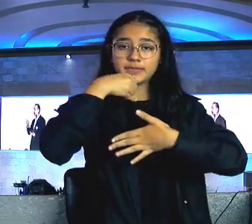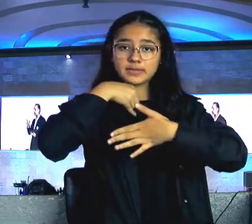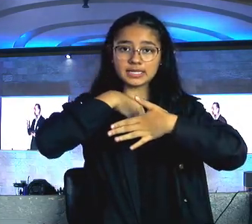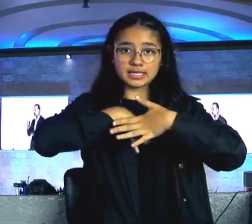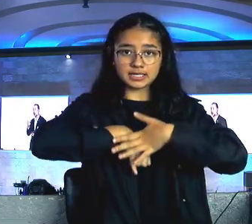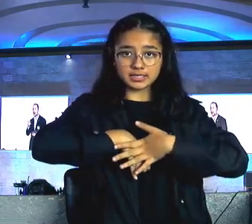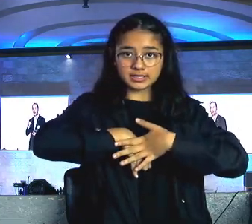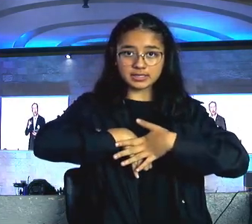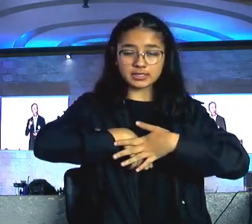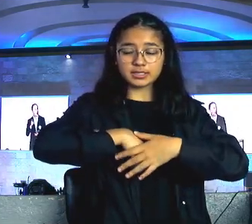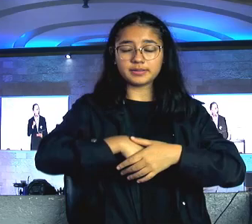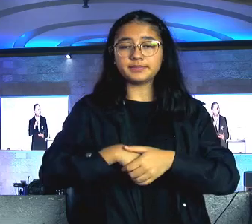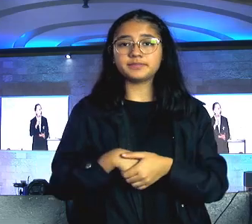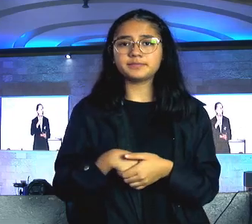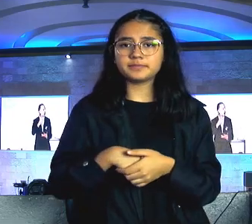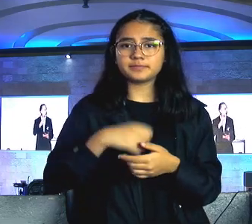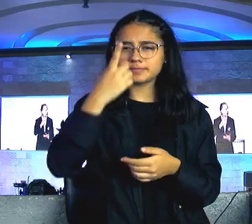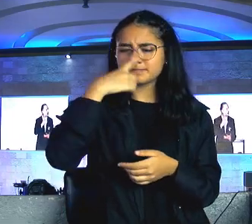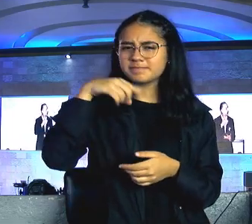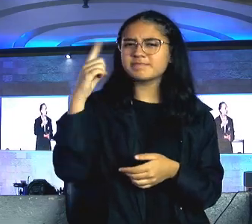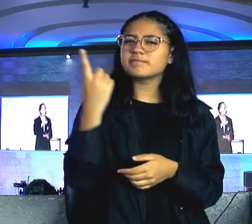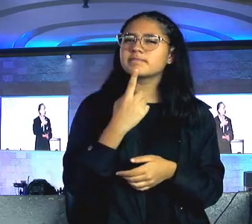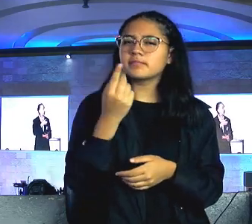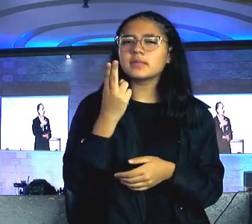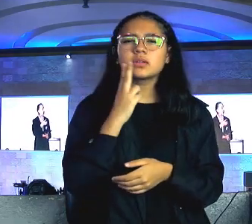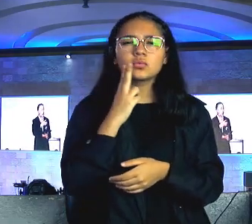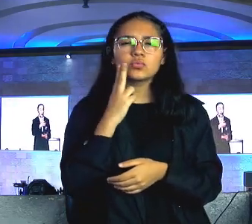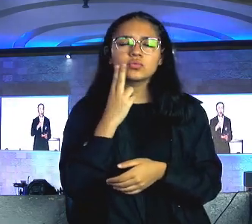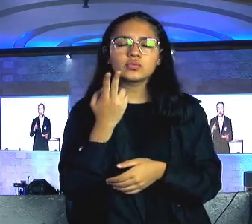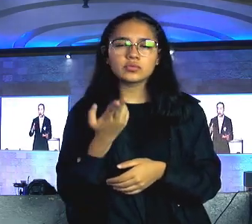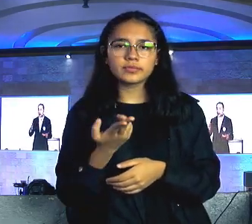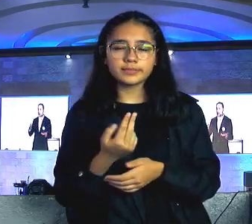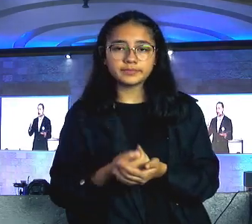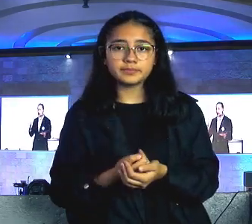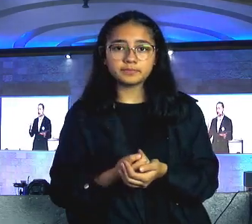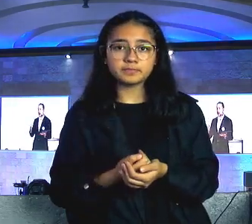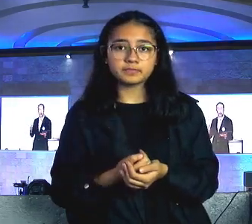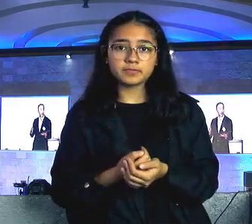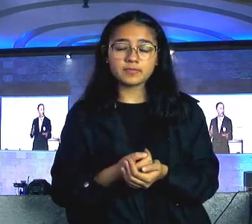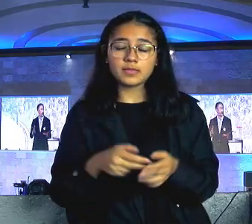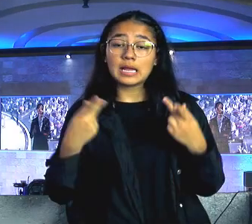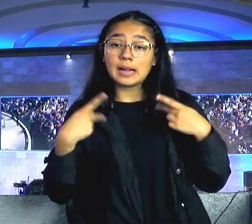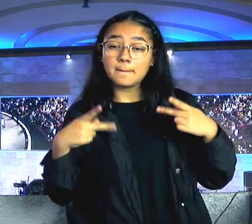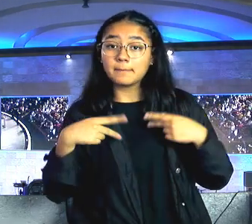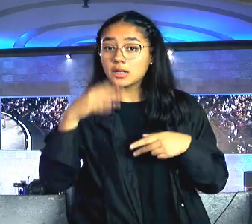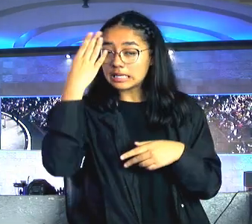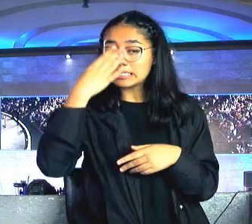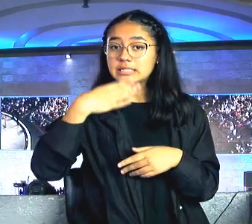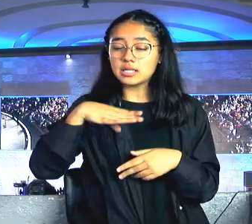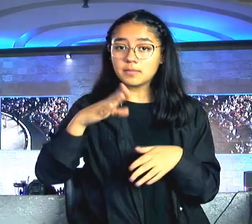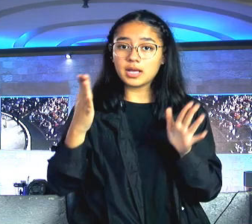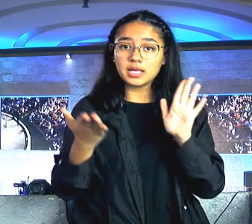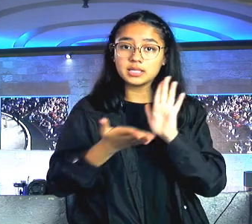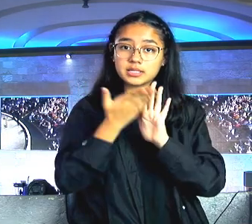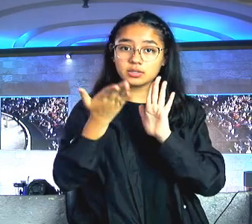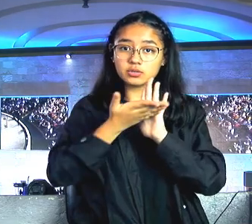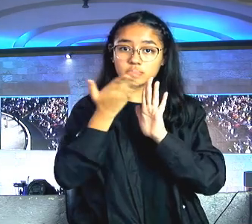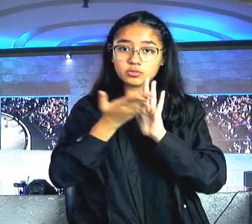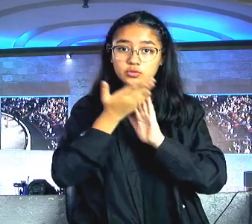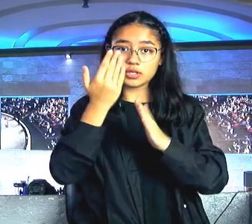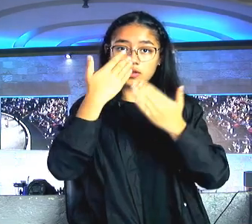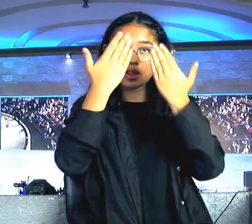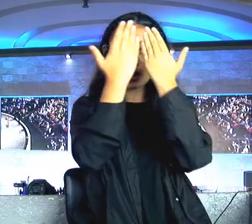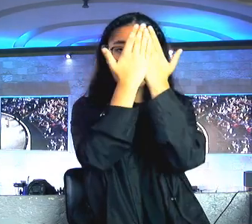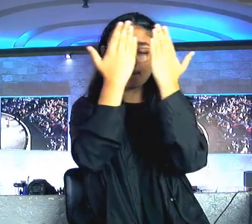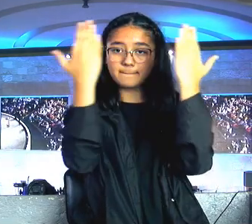interna. ¿Para qué sirve una plomada? Para que un albañil sepa que está construyendo la pared